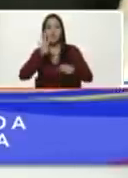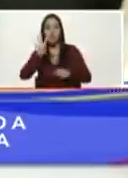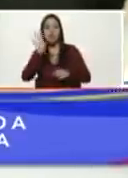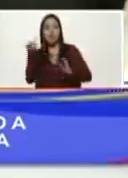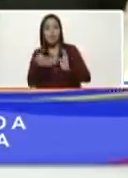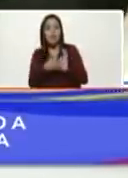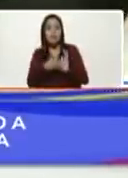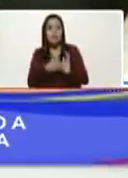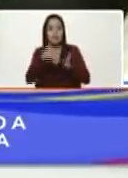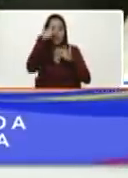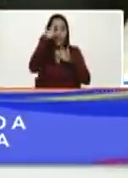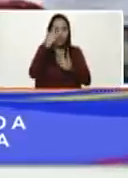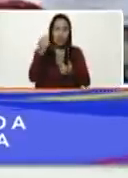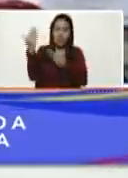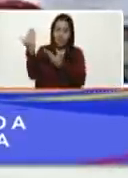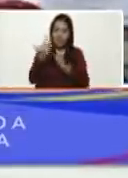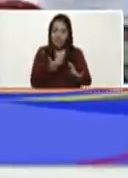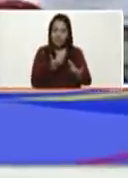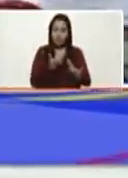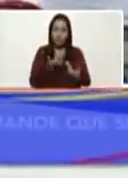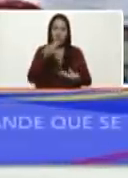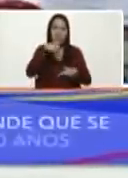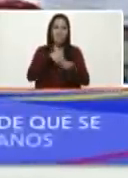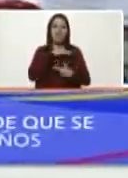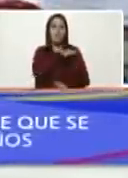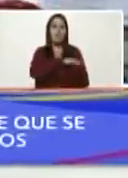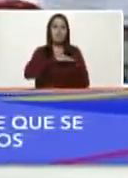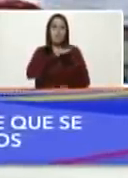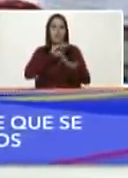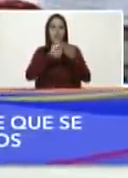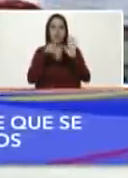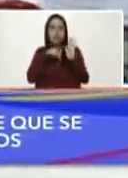254.000 profesionales por la misión Barrio Adentro.